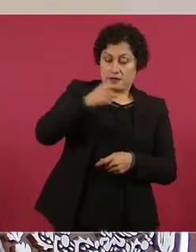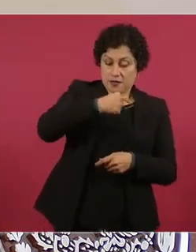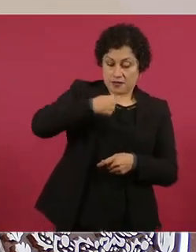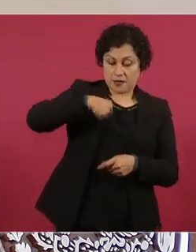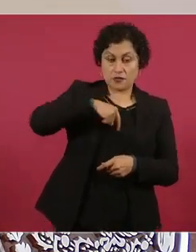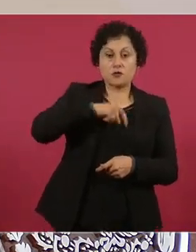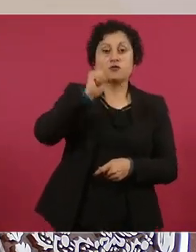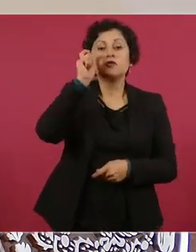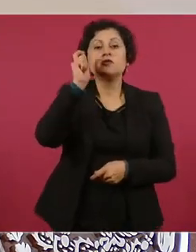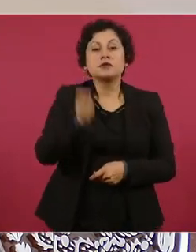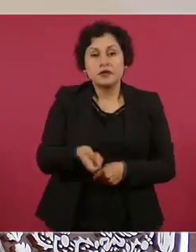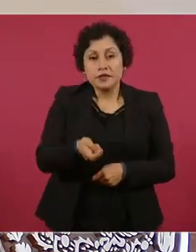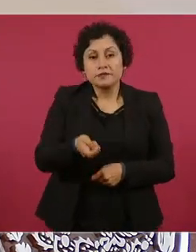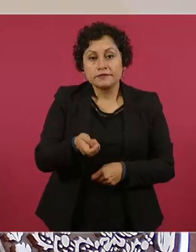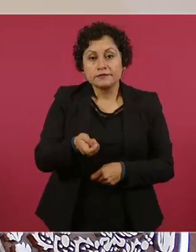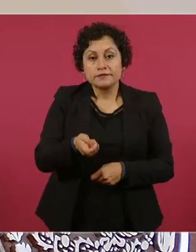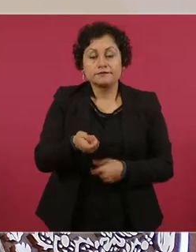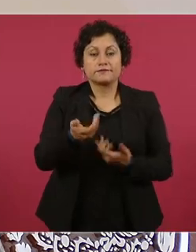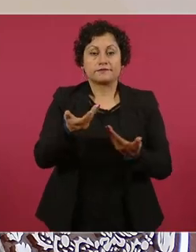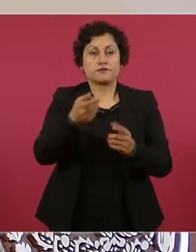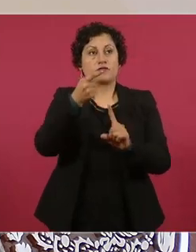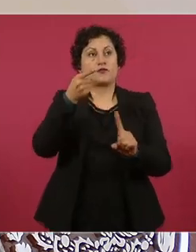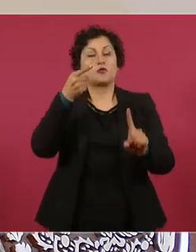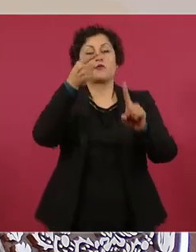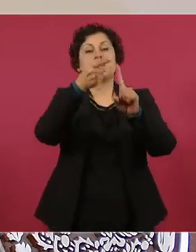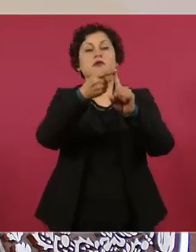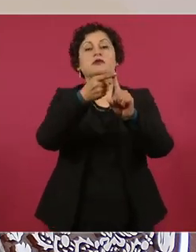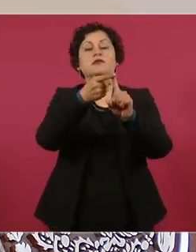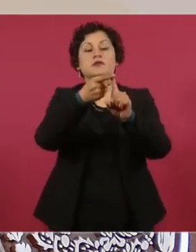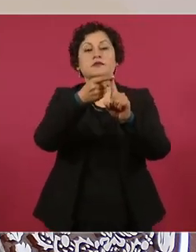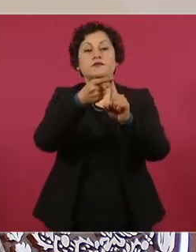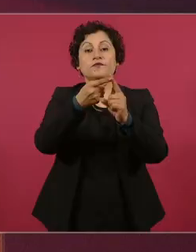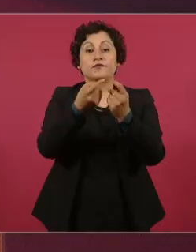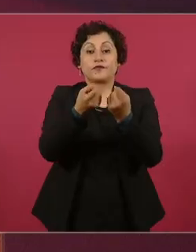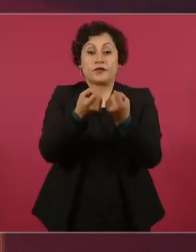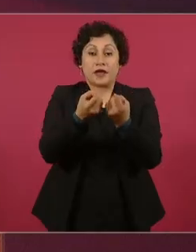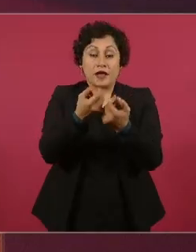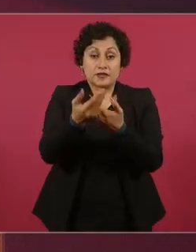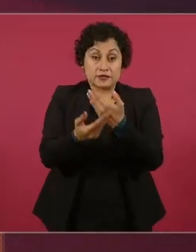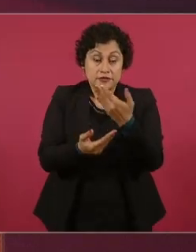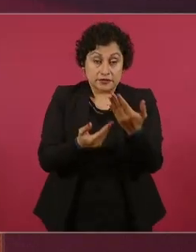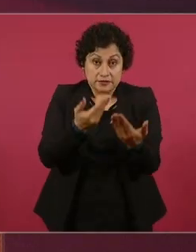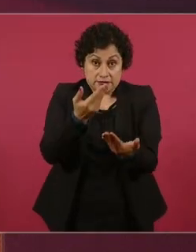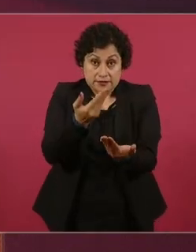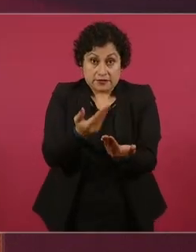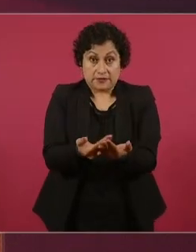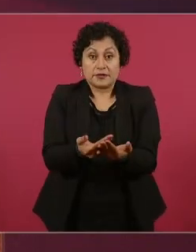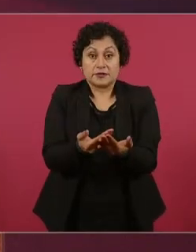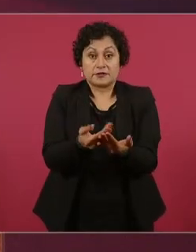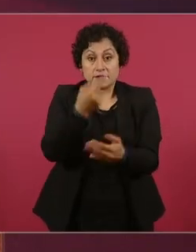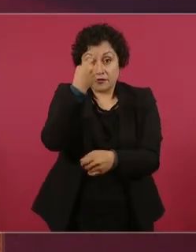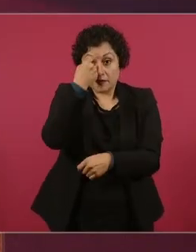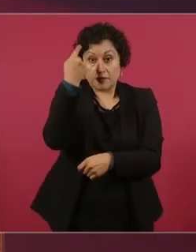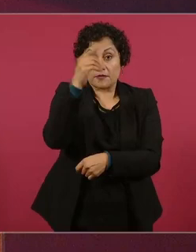Mejorar el servicio en beneficio de los trabajadores del Estado.